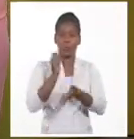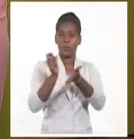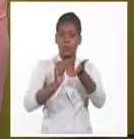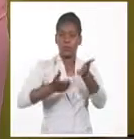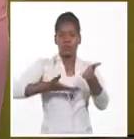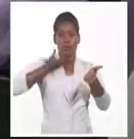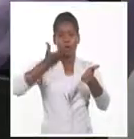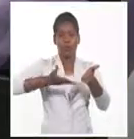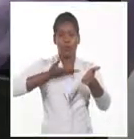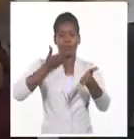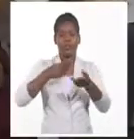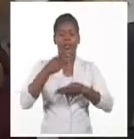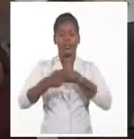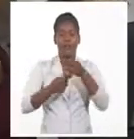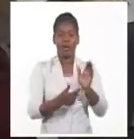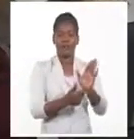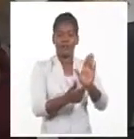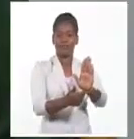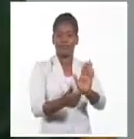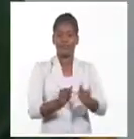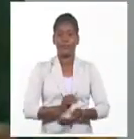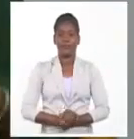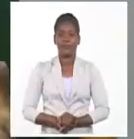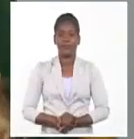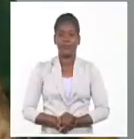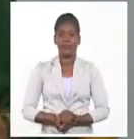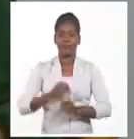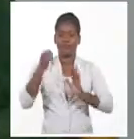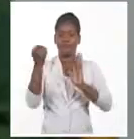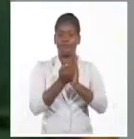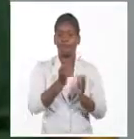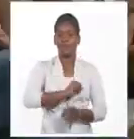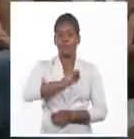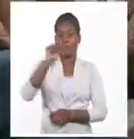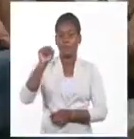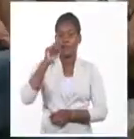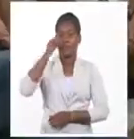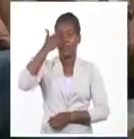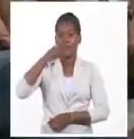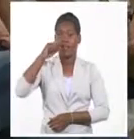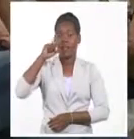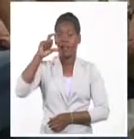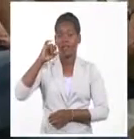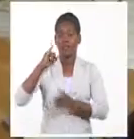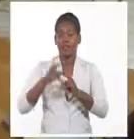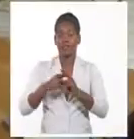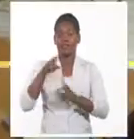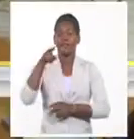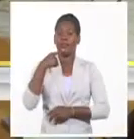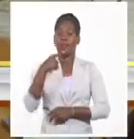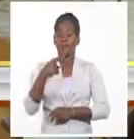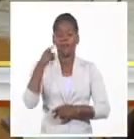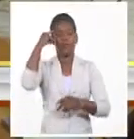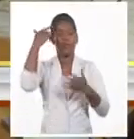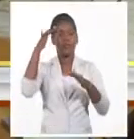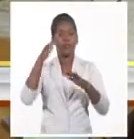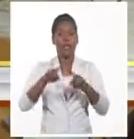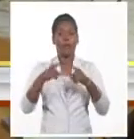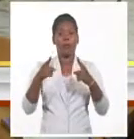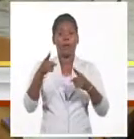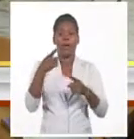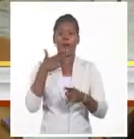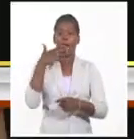Américas. La Premio Nacional de Literatura de Cuba, Nancy Morejón, afirmó que la escritura de Aleida Quevedo y